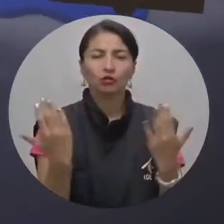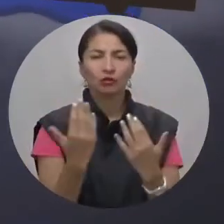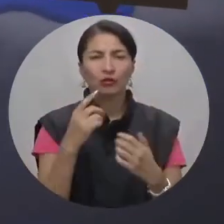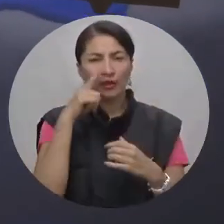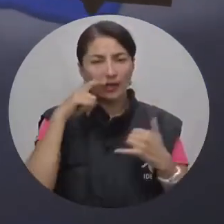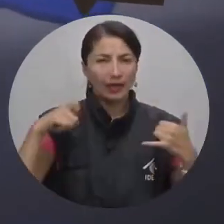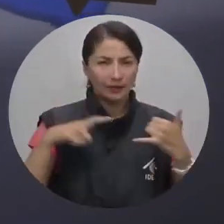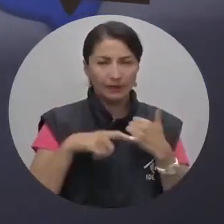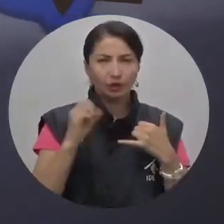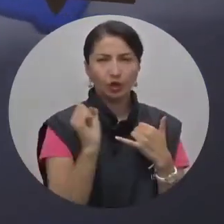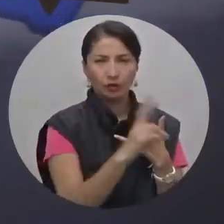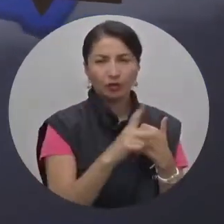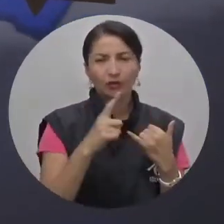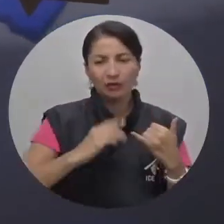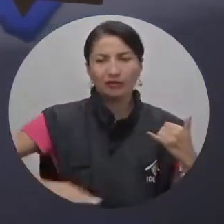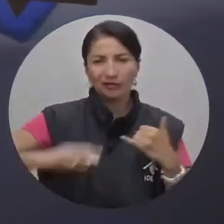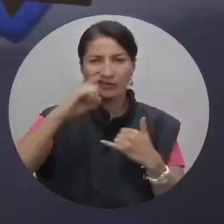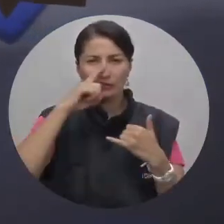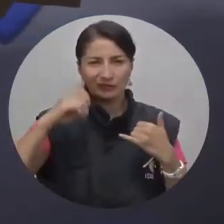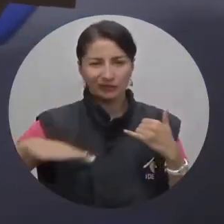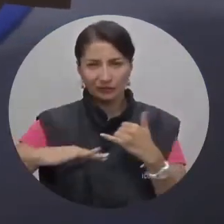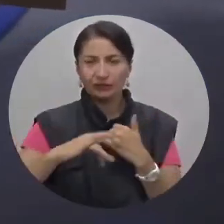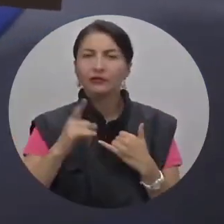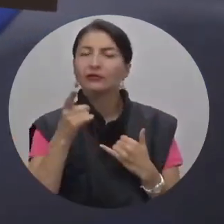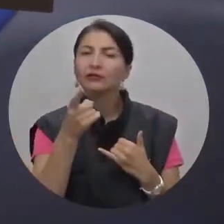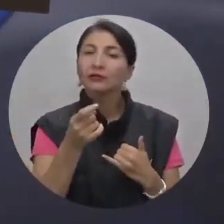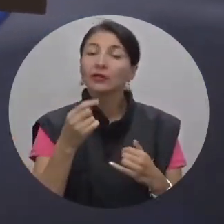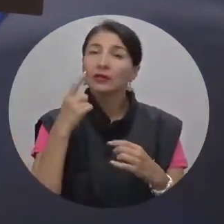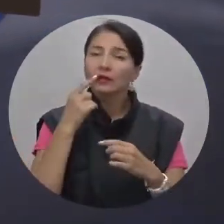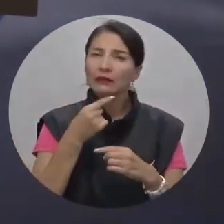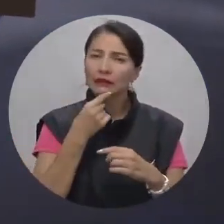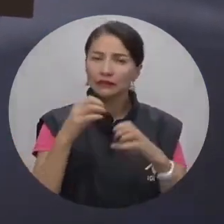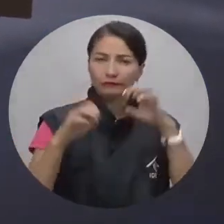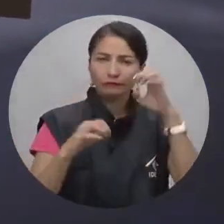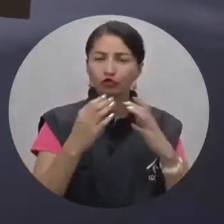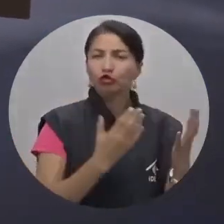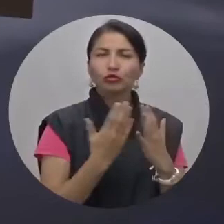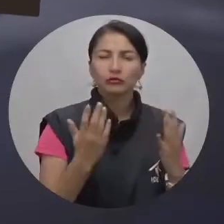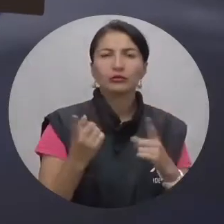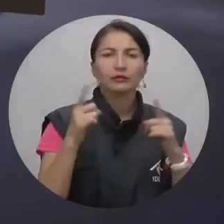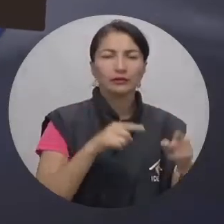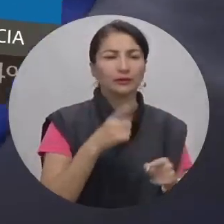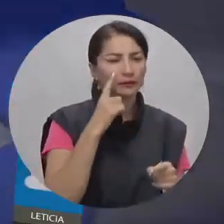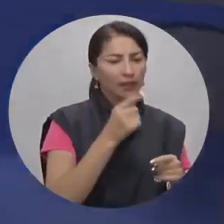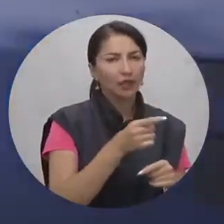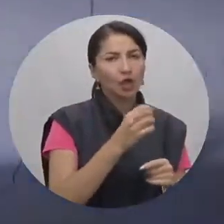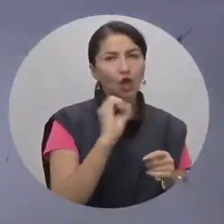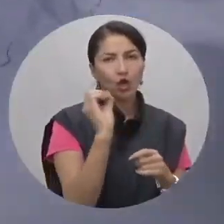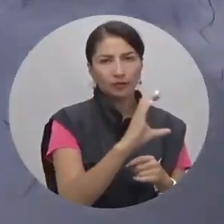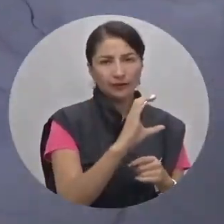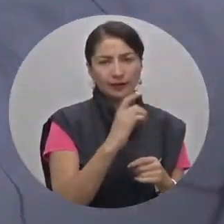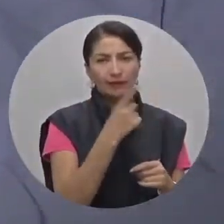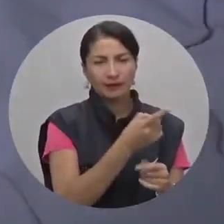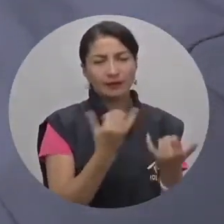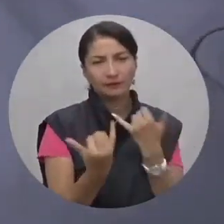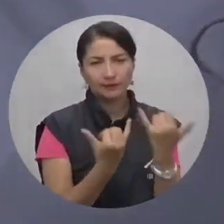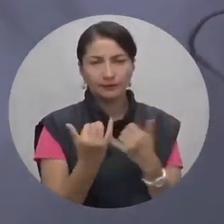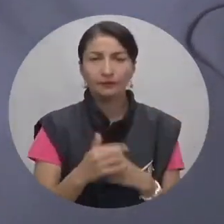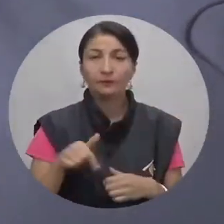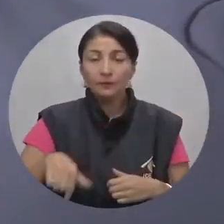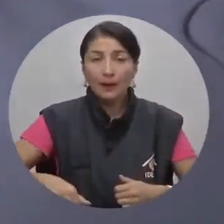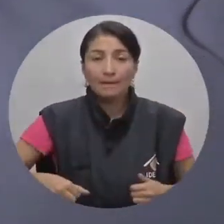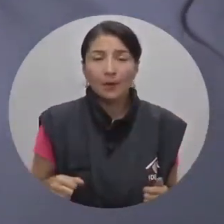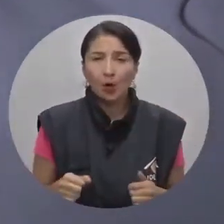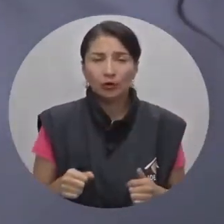Trapecio Amazónico. El pronóstico trae lluvias esporádicas en el occidente de la región. En la capital de Colombia se prevé un